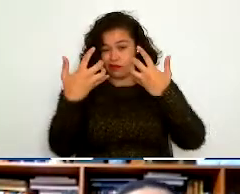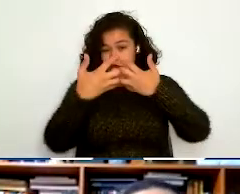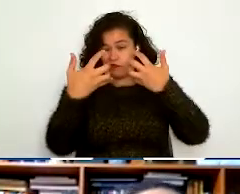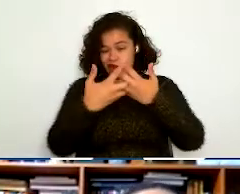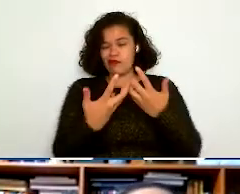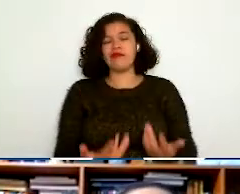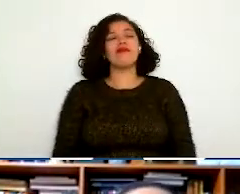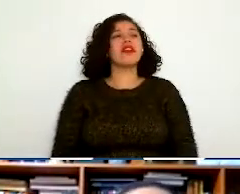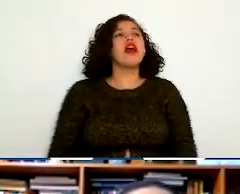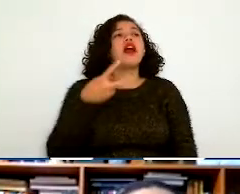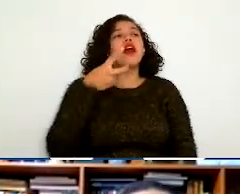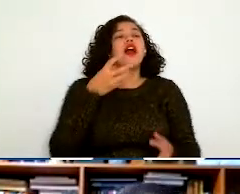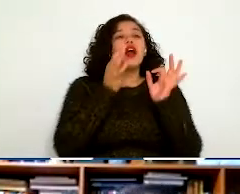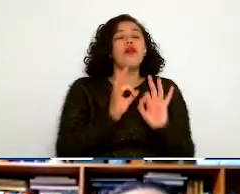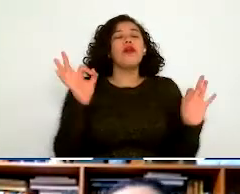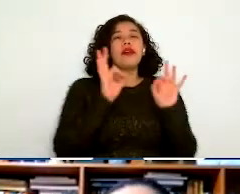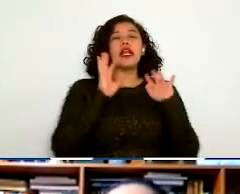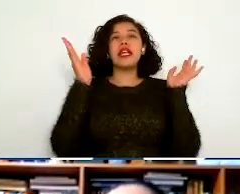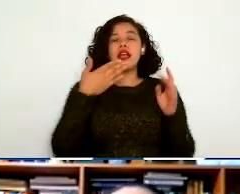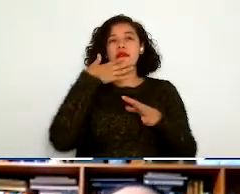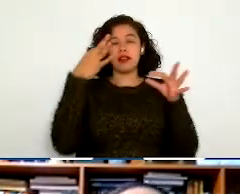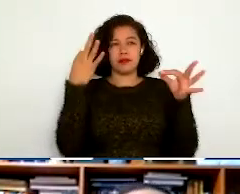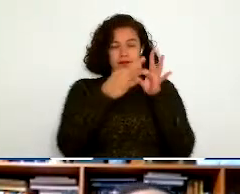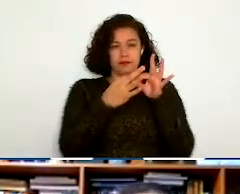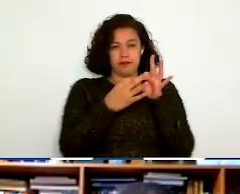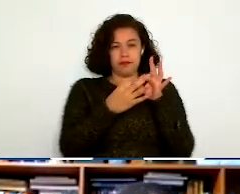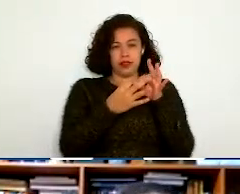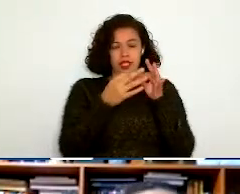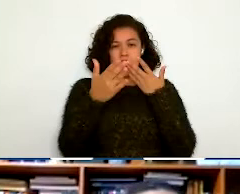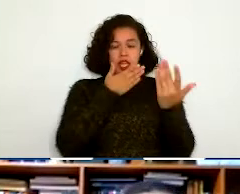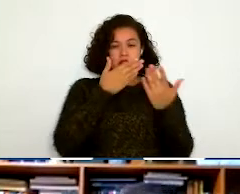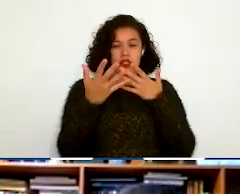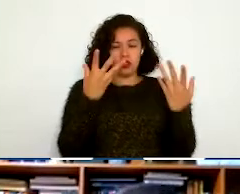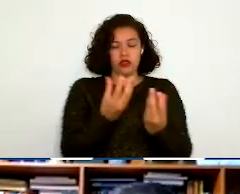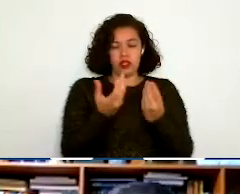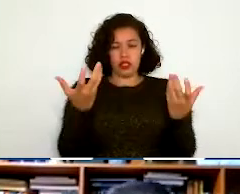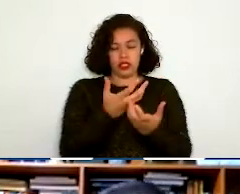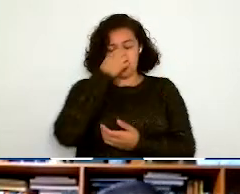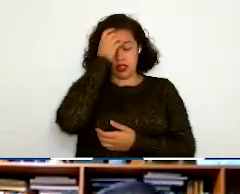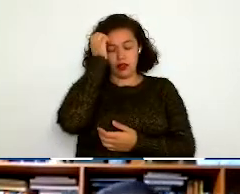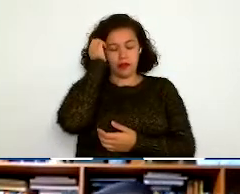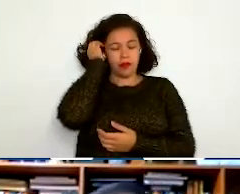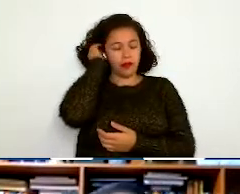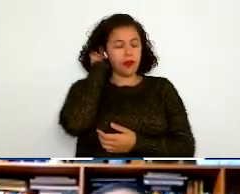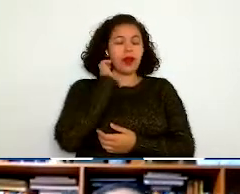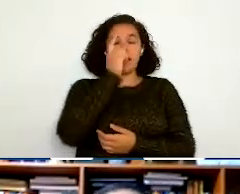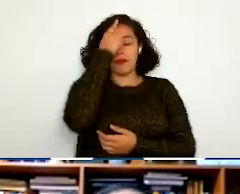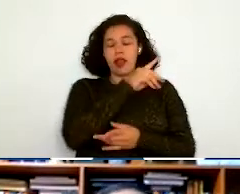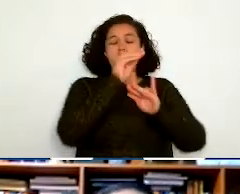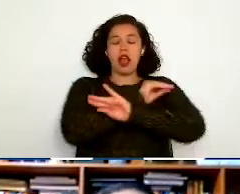que sí tengamos dentro, o sea, se concretice realmente un buen conjunto de acciones que estén identificadas,